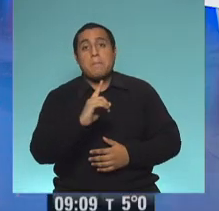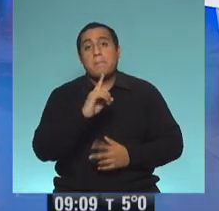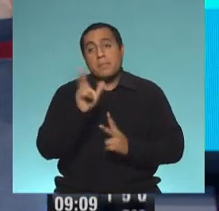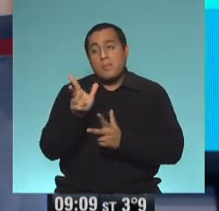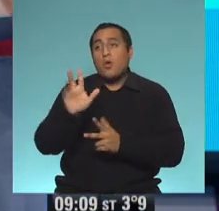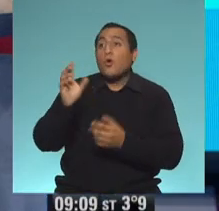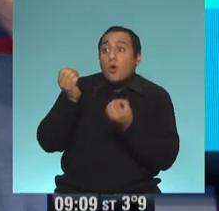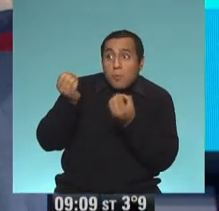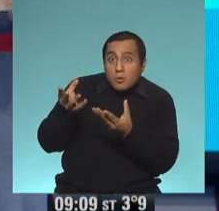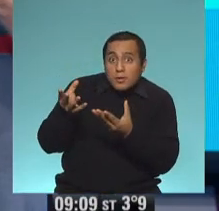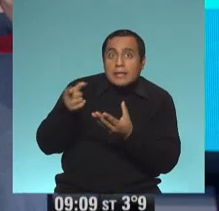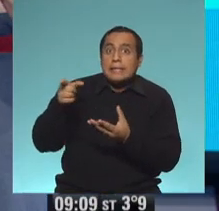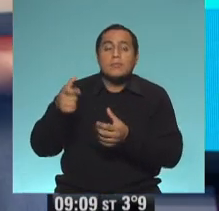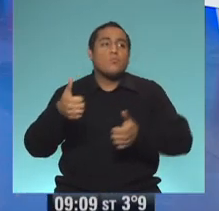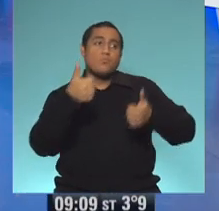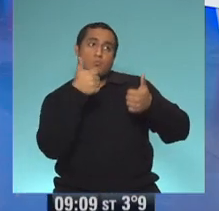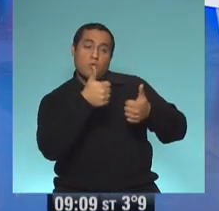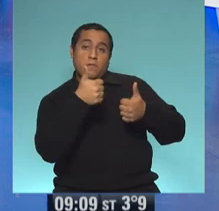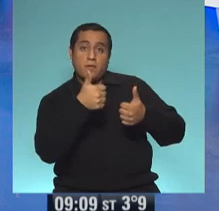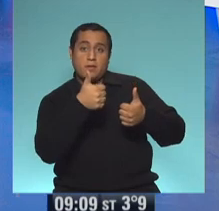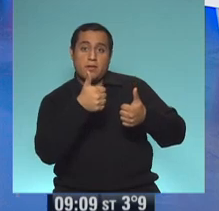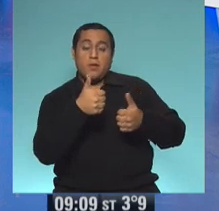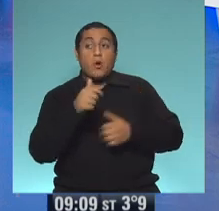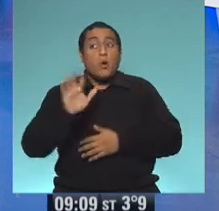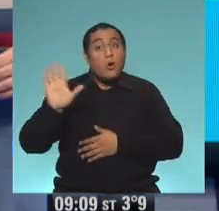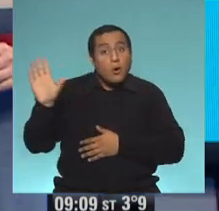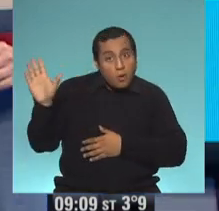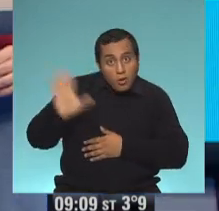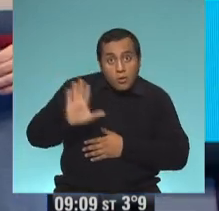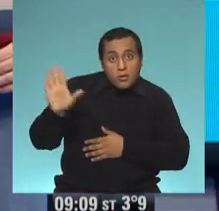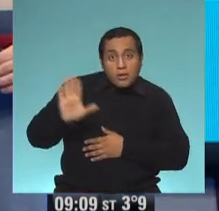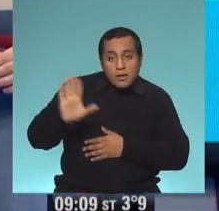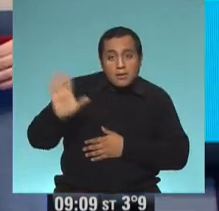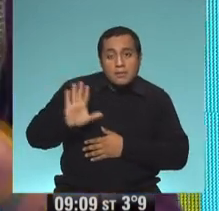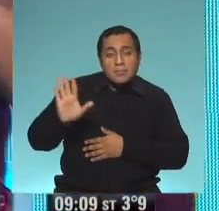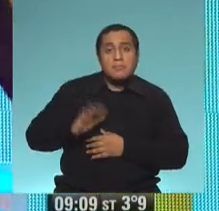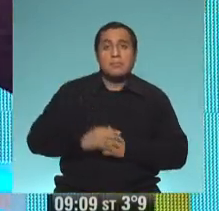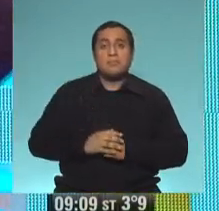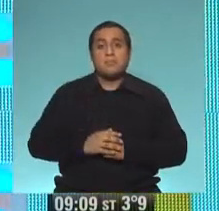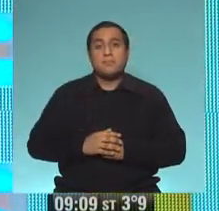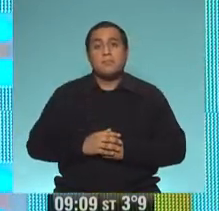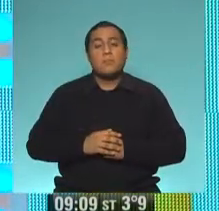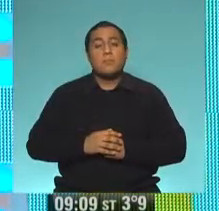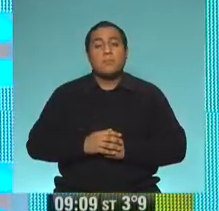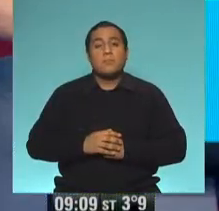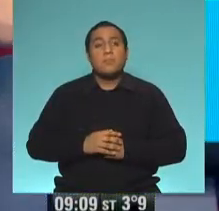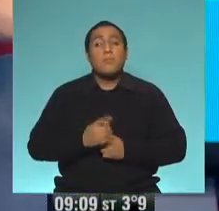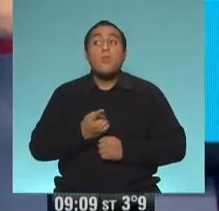están? Muy bien. Hola. Hola. ¿Dónde